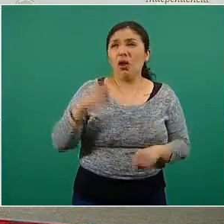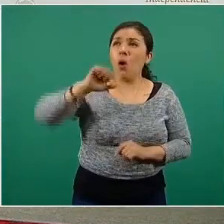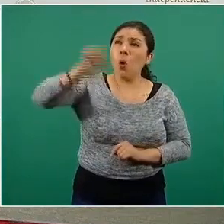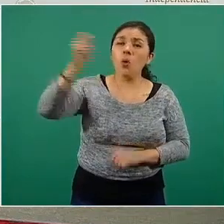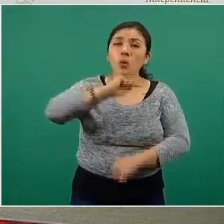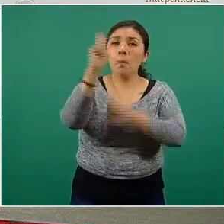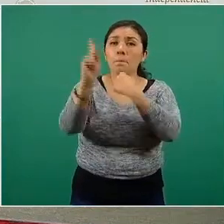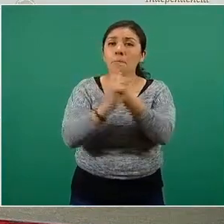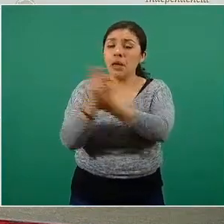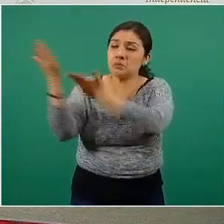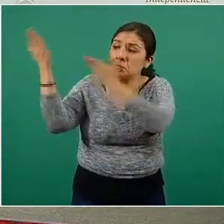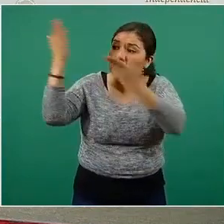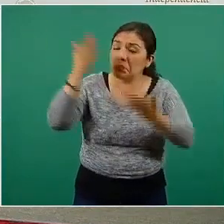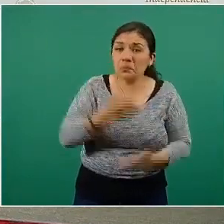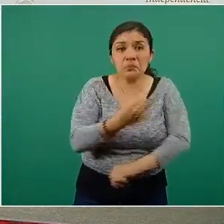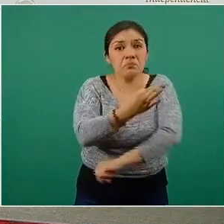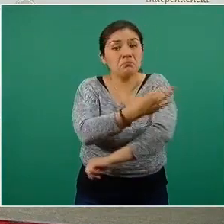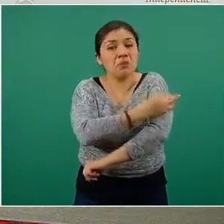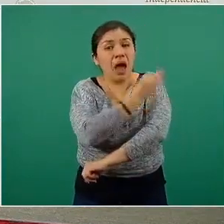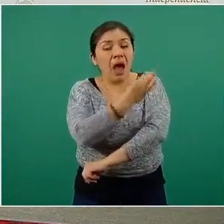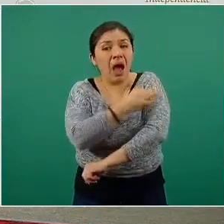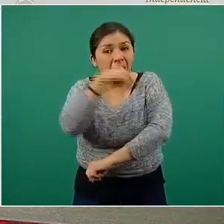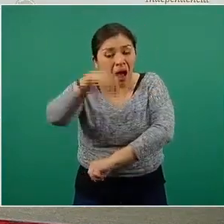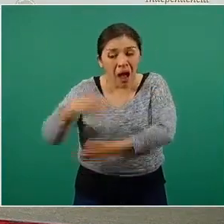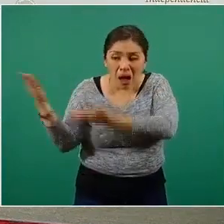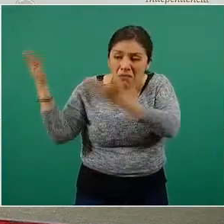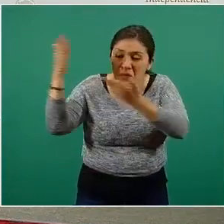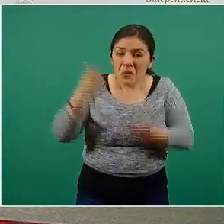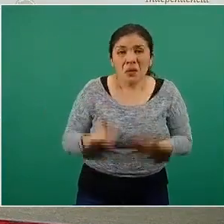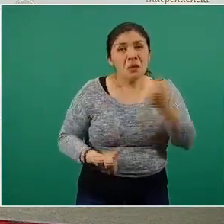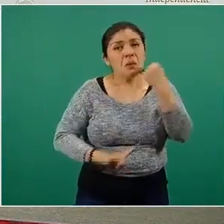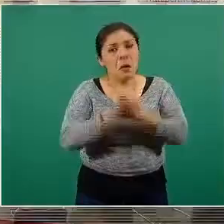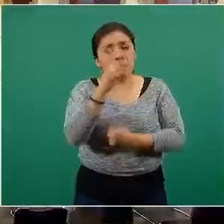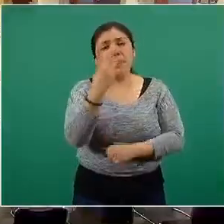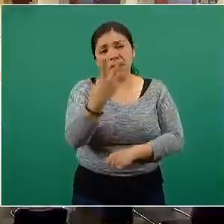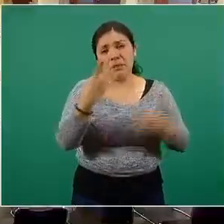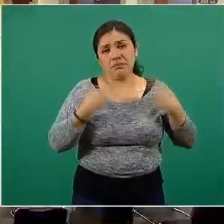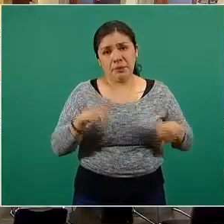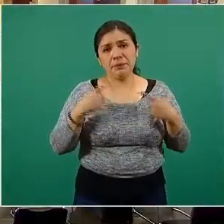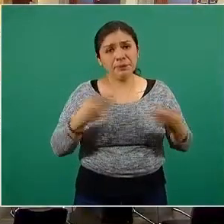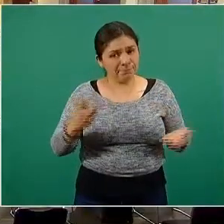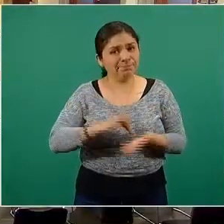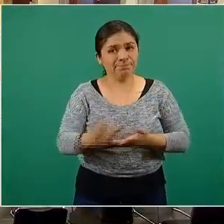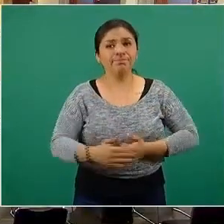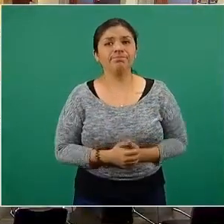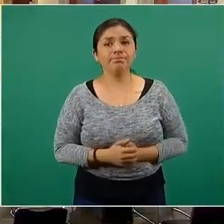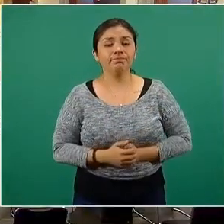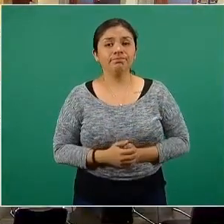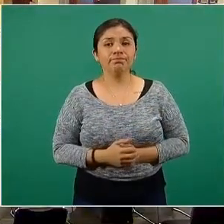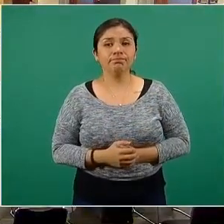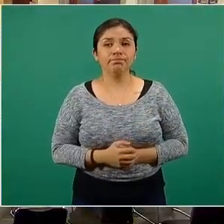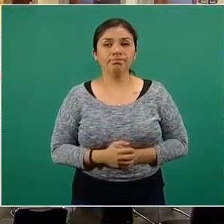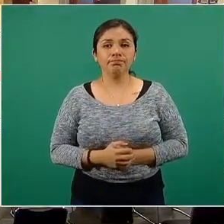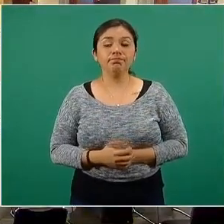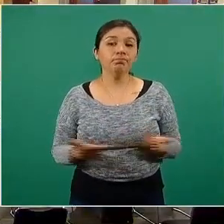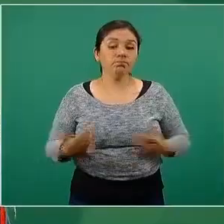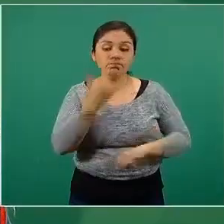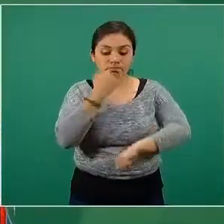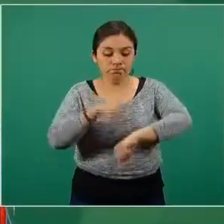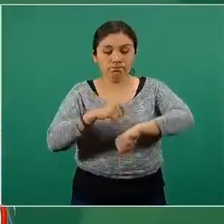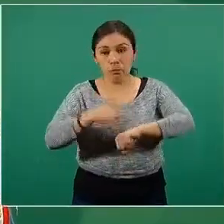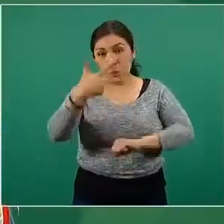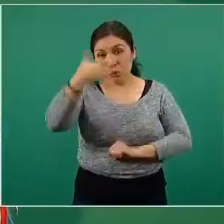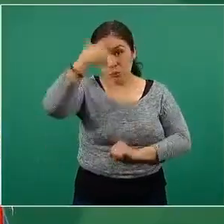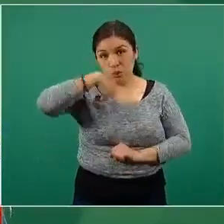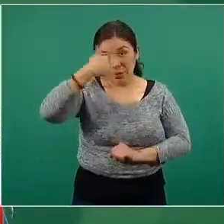que reportaron un ESAVI y que su vacuna se aplicó en el extranjero. Muchísimas gracias. Pues básicamente son las 20